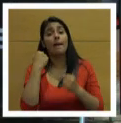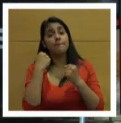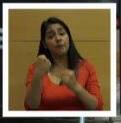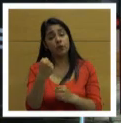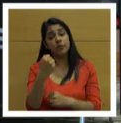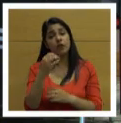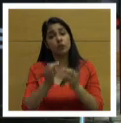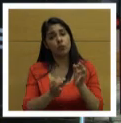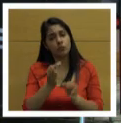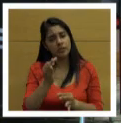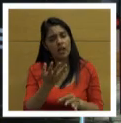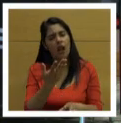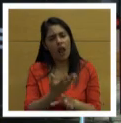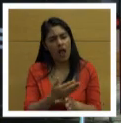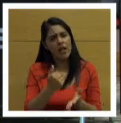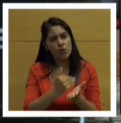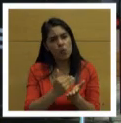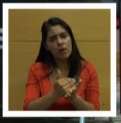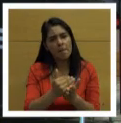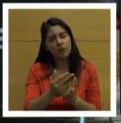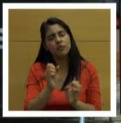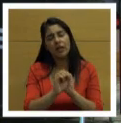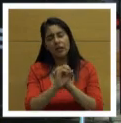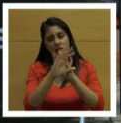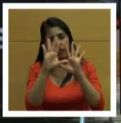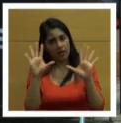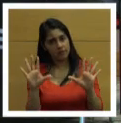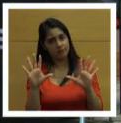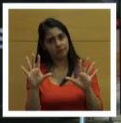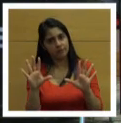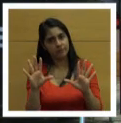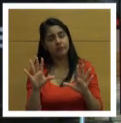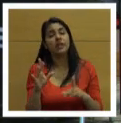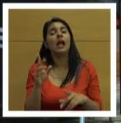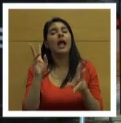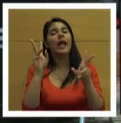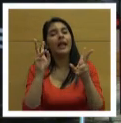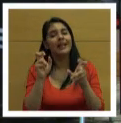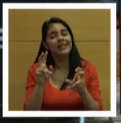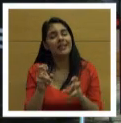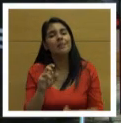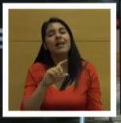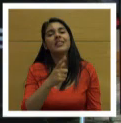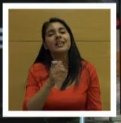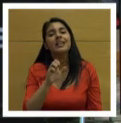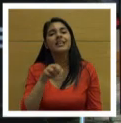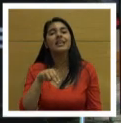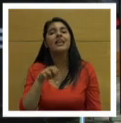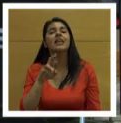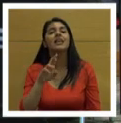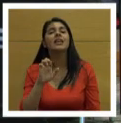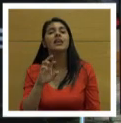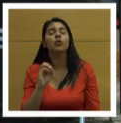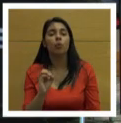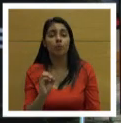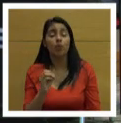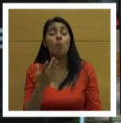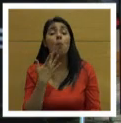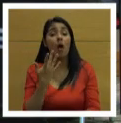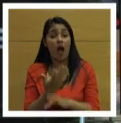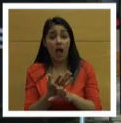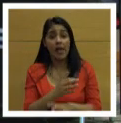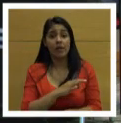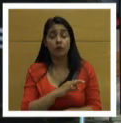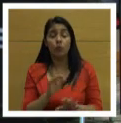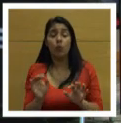está marcando una pauta muy clara en lo que se refiere al tema del género, porque está establecida una secretaría